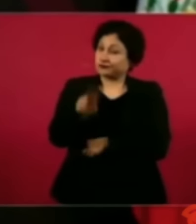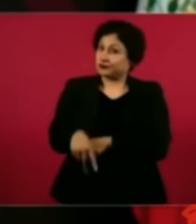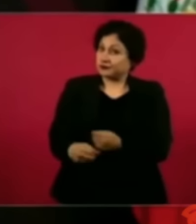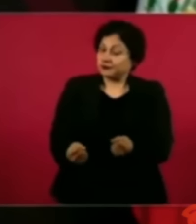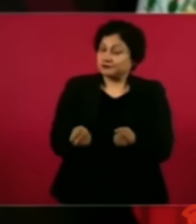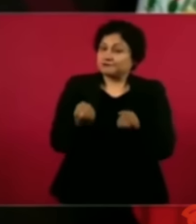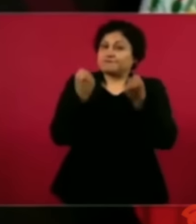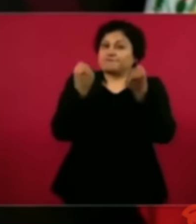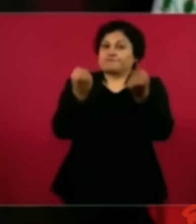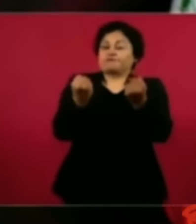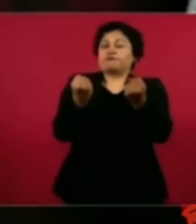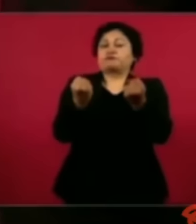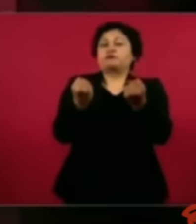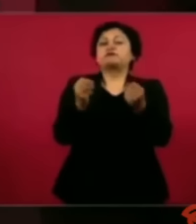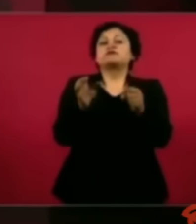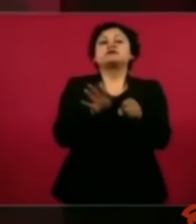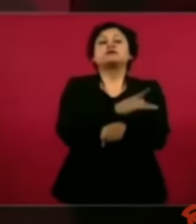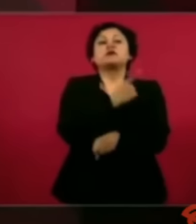de que